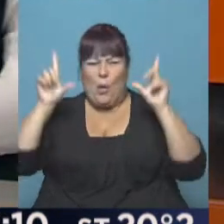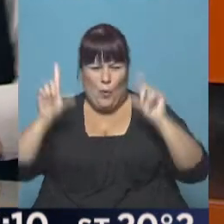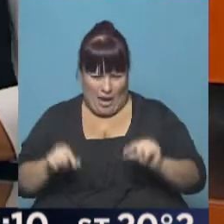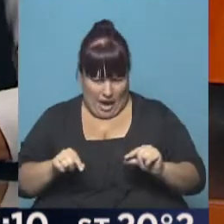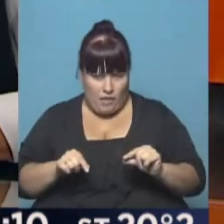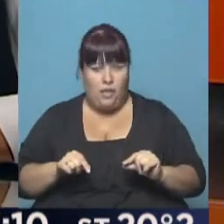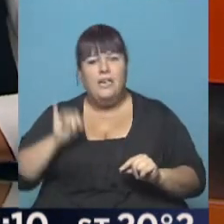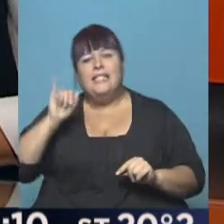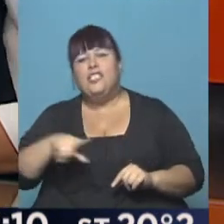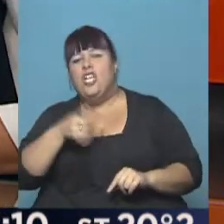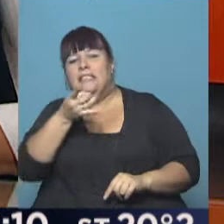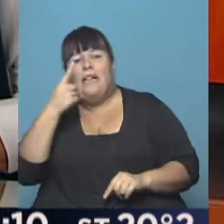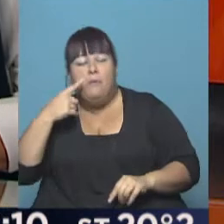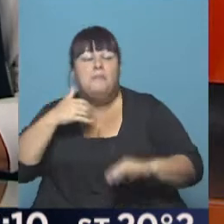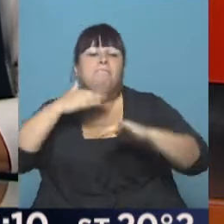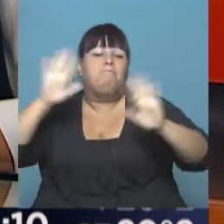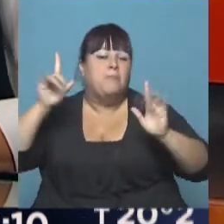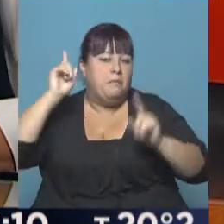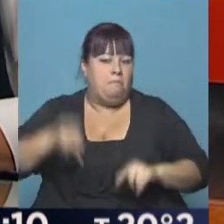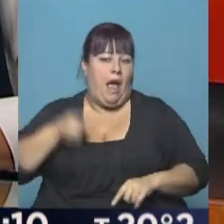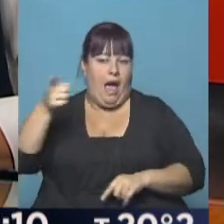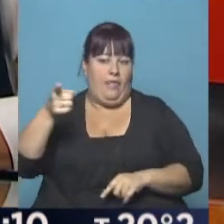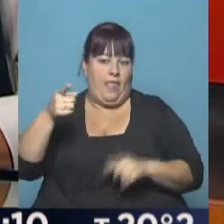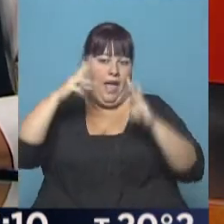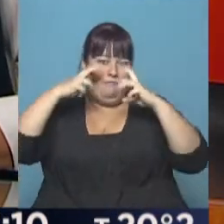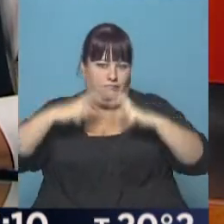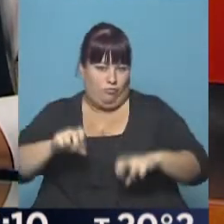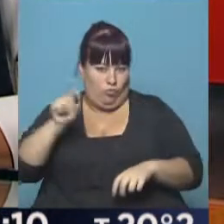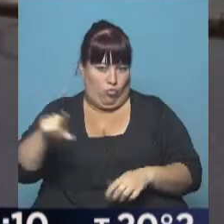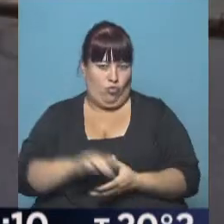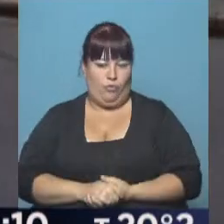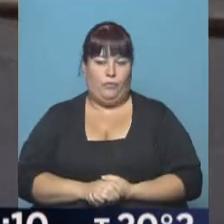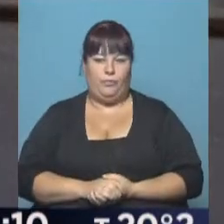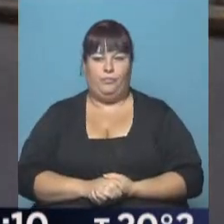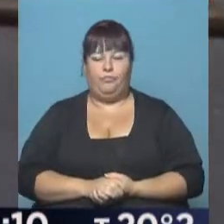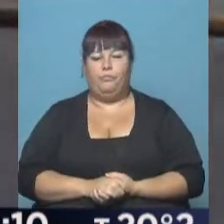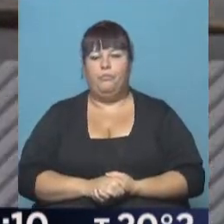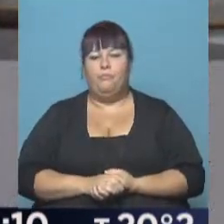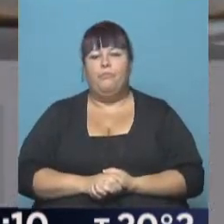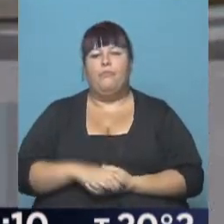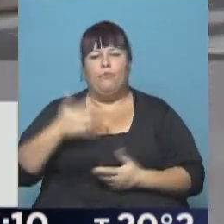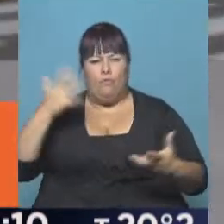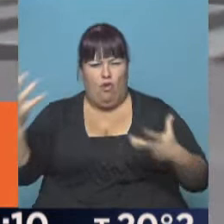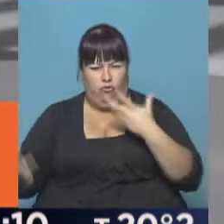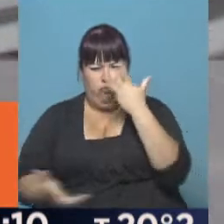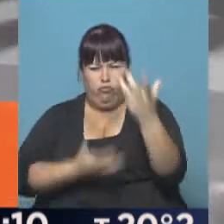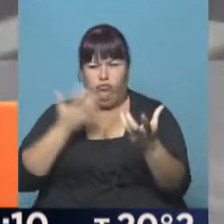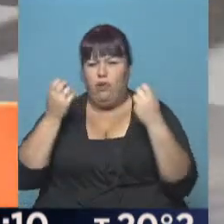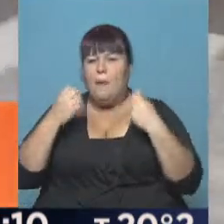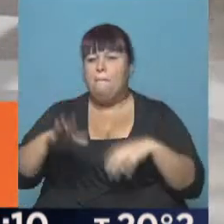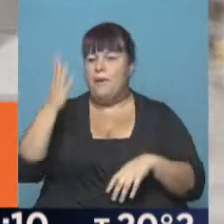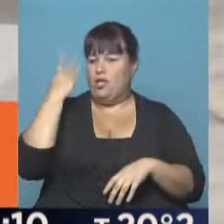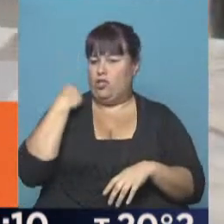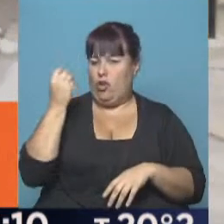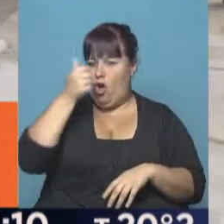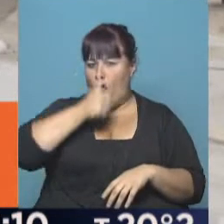costo. ¿Fue o no intencional? Eso lo deben dirimir los peritos. El enorme incendio se inició el